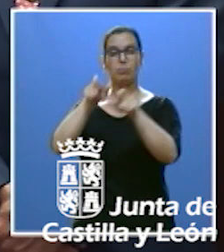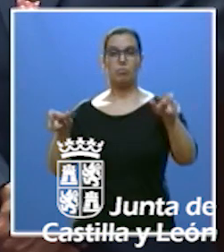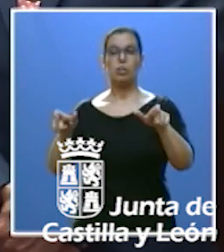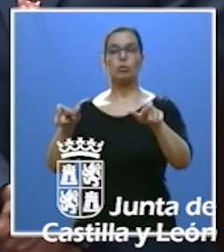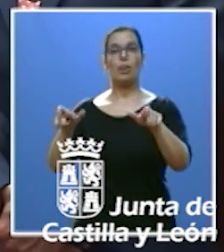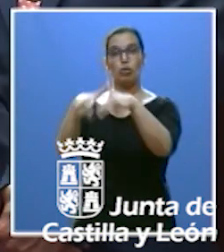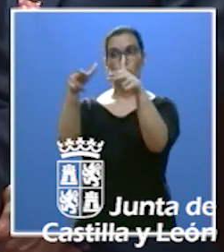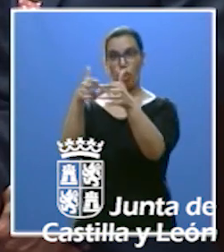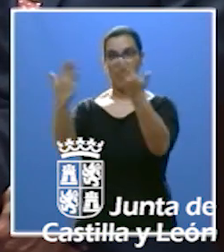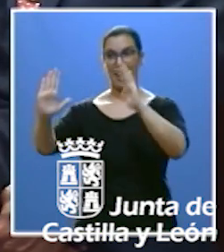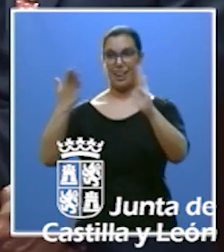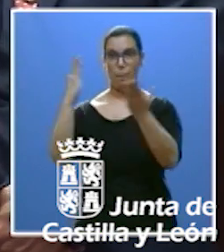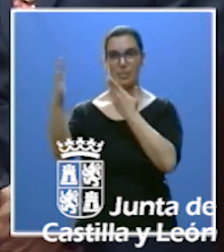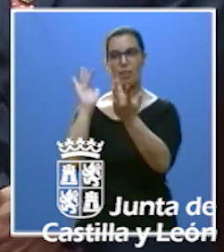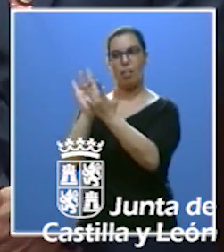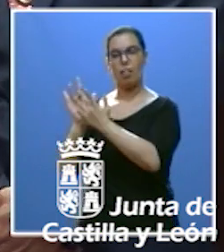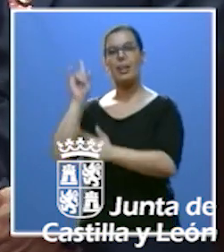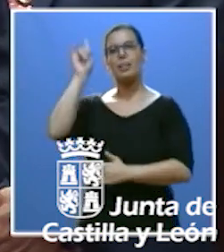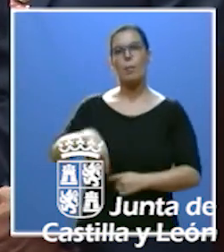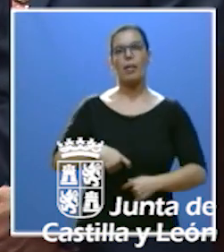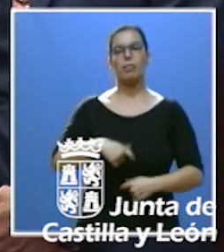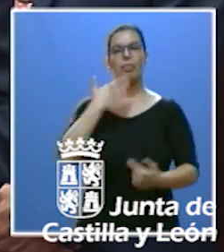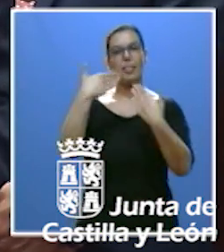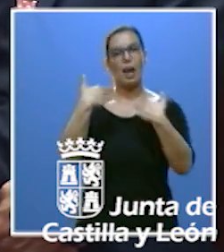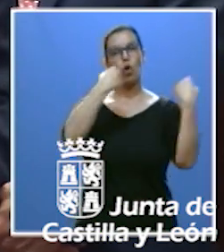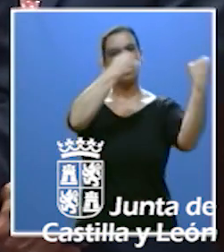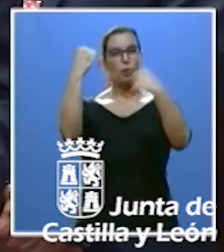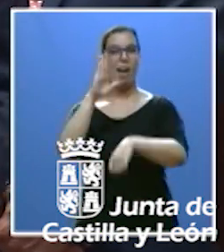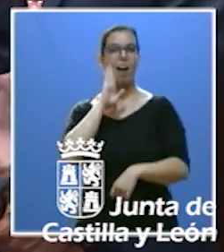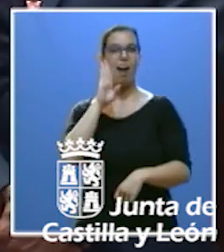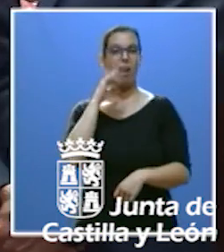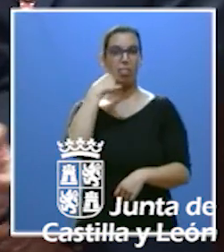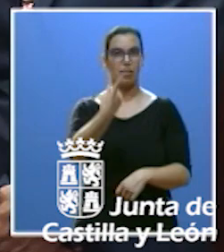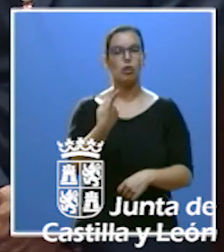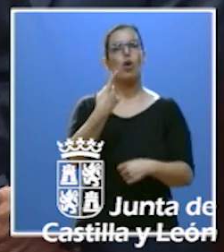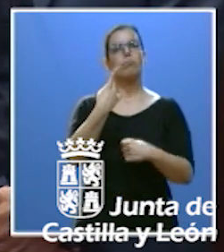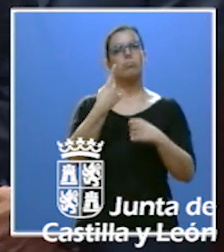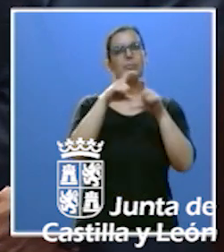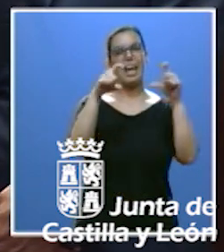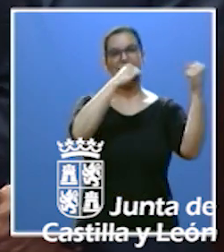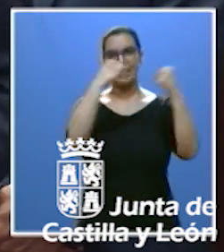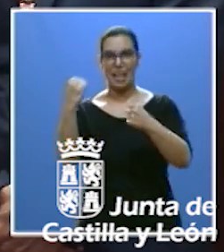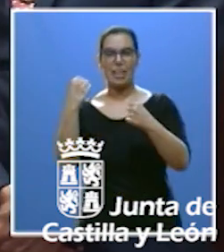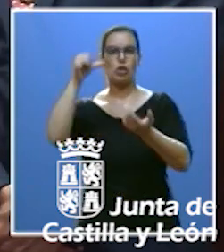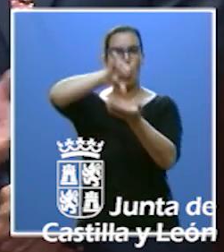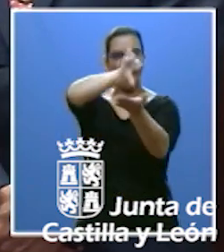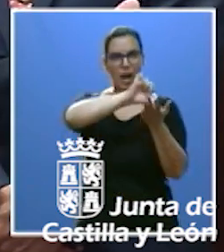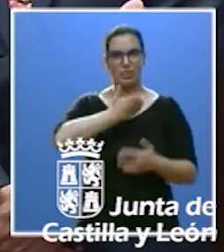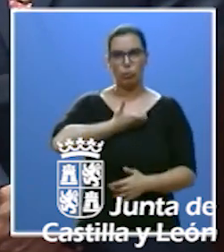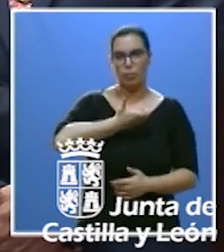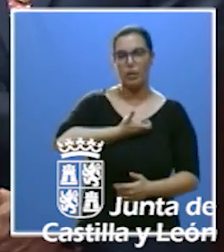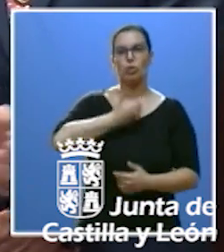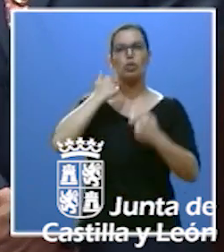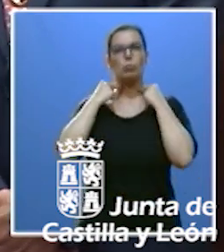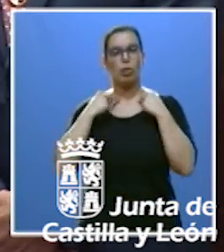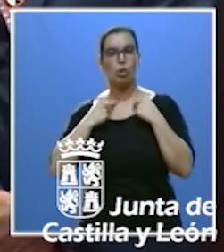tejidos asociativos y un diálogo institucional, como mencionaba antes, con las entidades locales, con otras